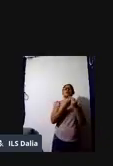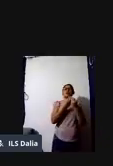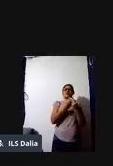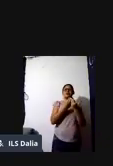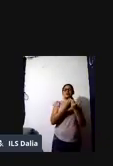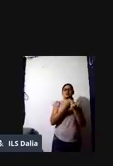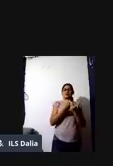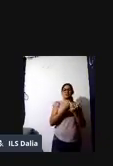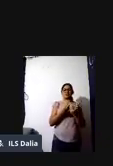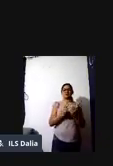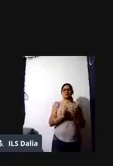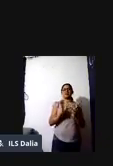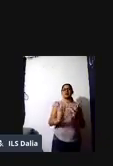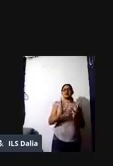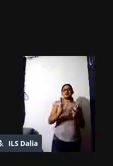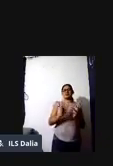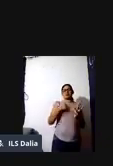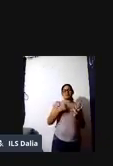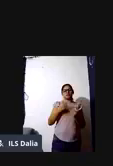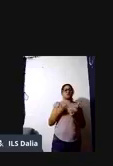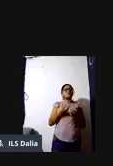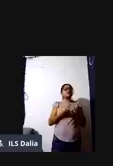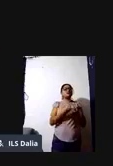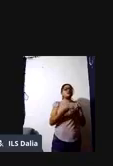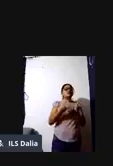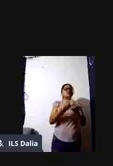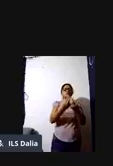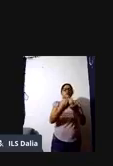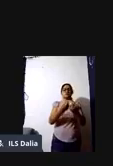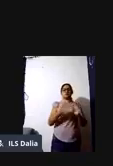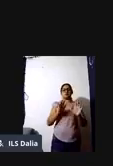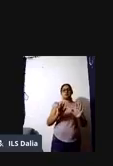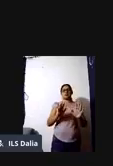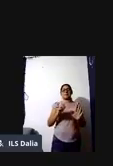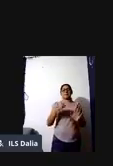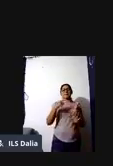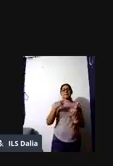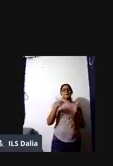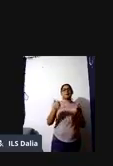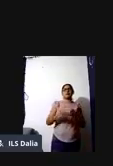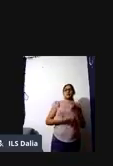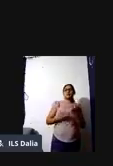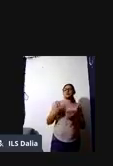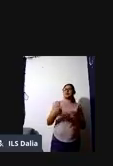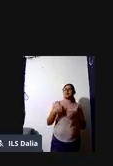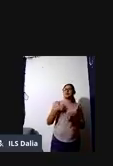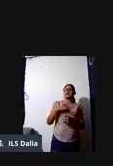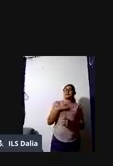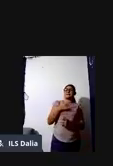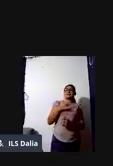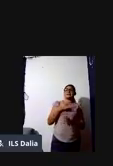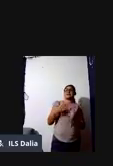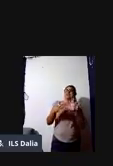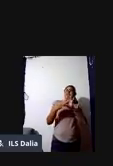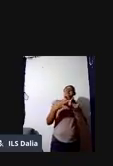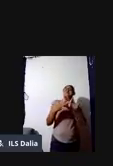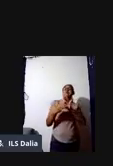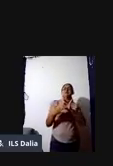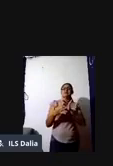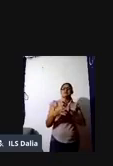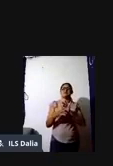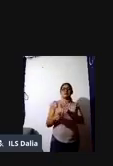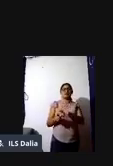postura. Pero entonces sacó a la luz tal sentimiento que me enganchó hacia esa